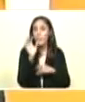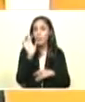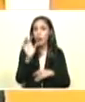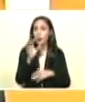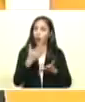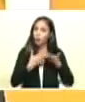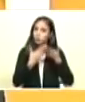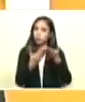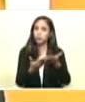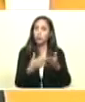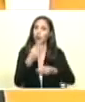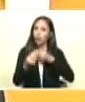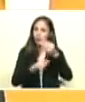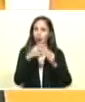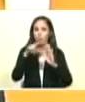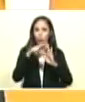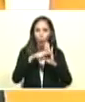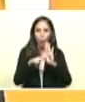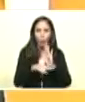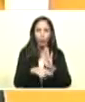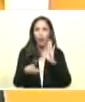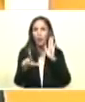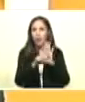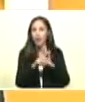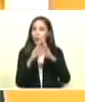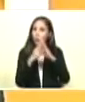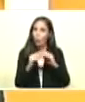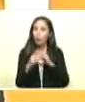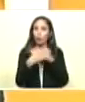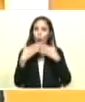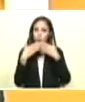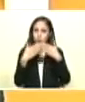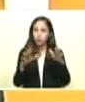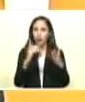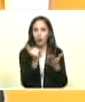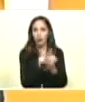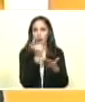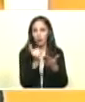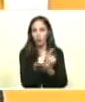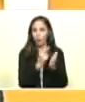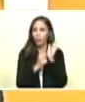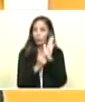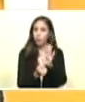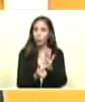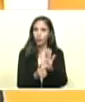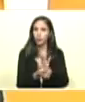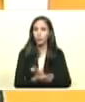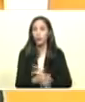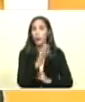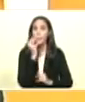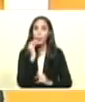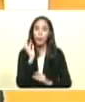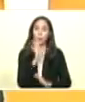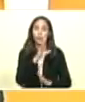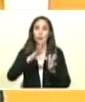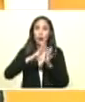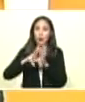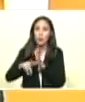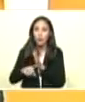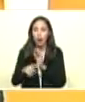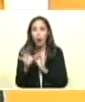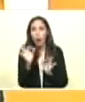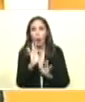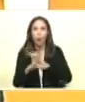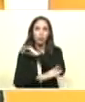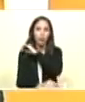que se cumplirán por parte de los compradores en materia antilavado de dinero y financiamiento